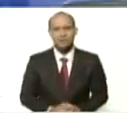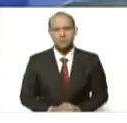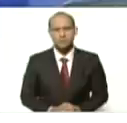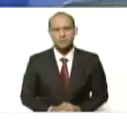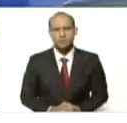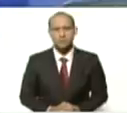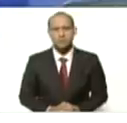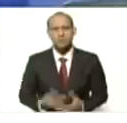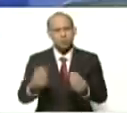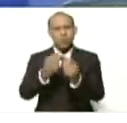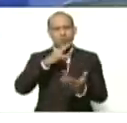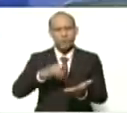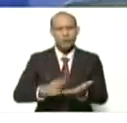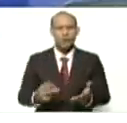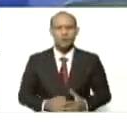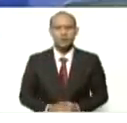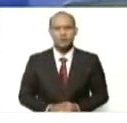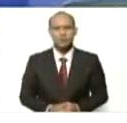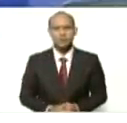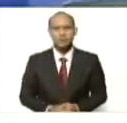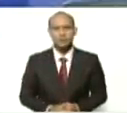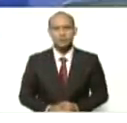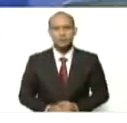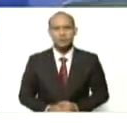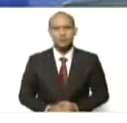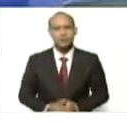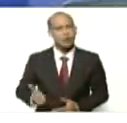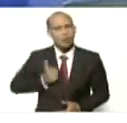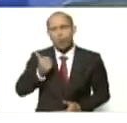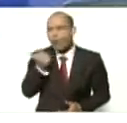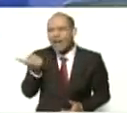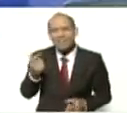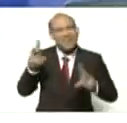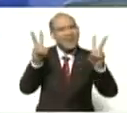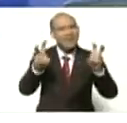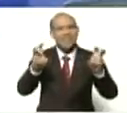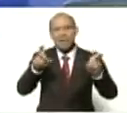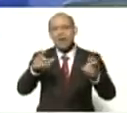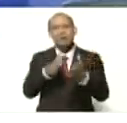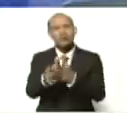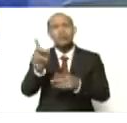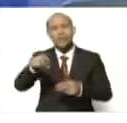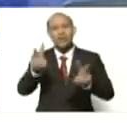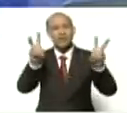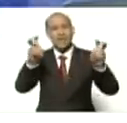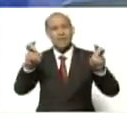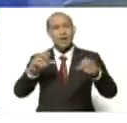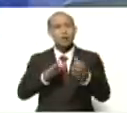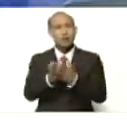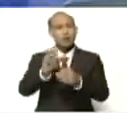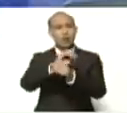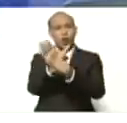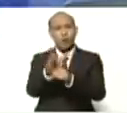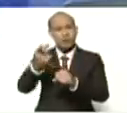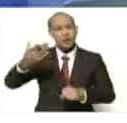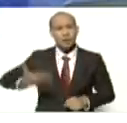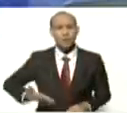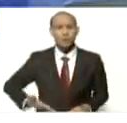con la verdad en cualquier asunto y más un asunto vital como el asunto del cobi